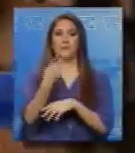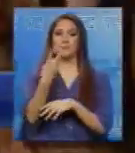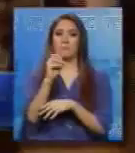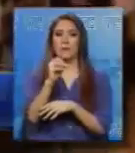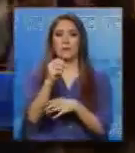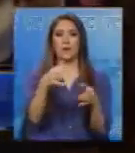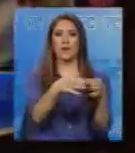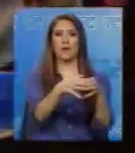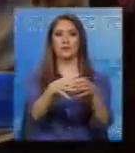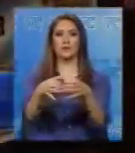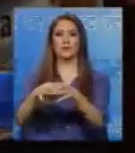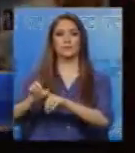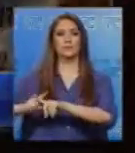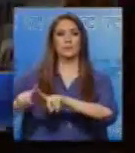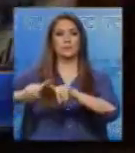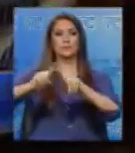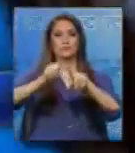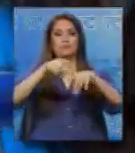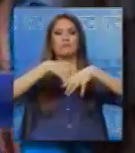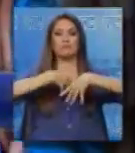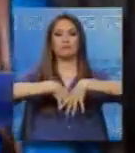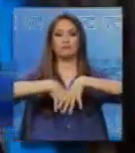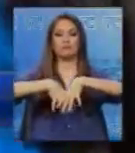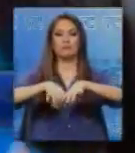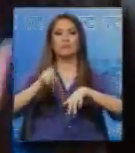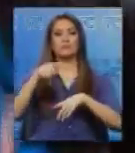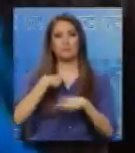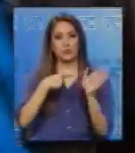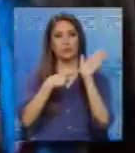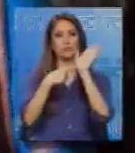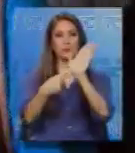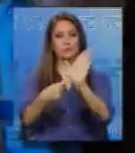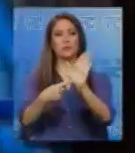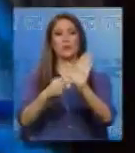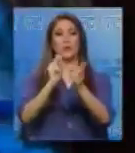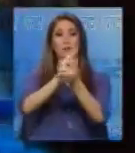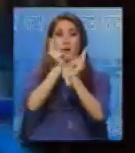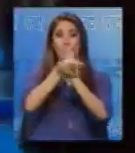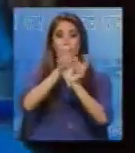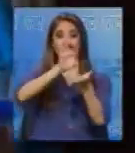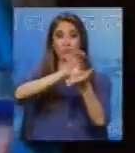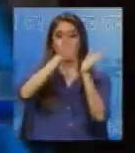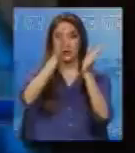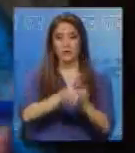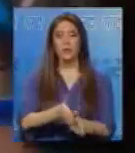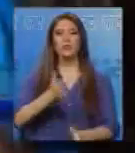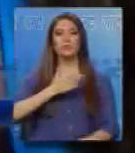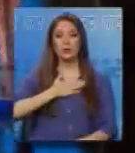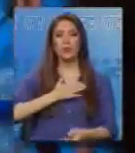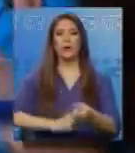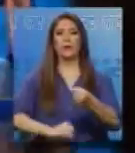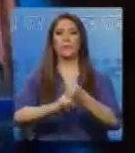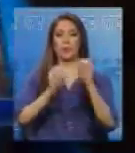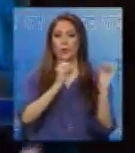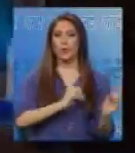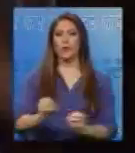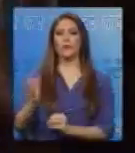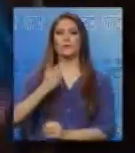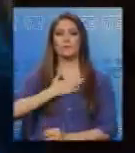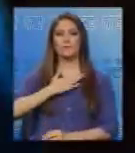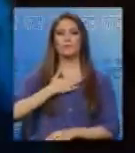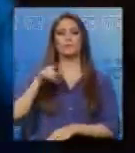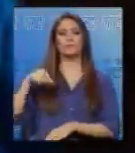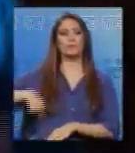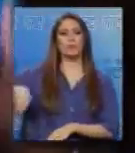20 asociaciones se hicieron presentes en el lugar. Para demostrarle al proyecto de la Revolución Ciudadana que estamos organizados, que es un pueblo que